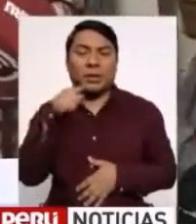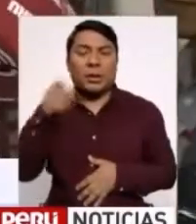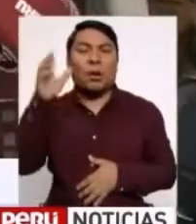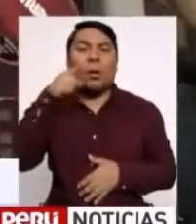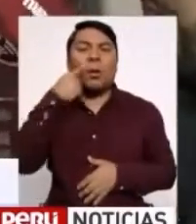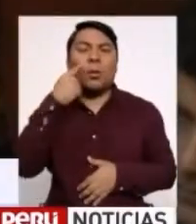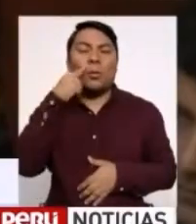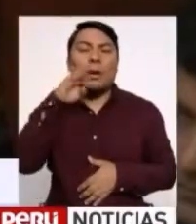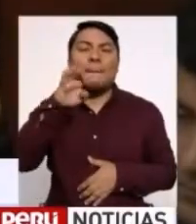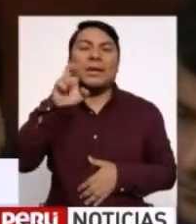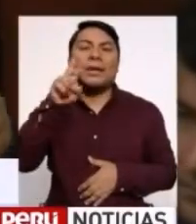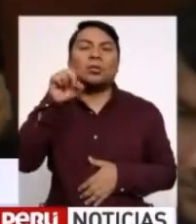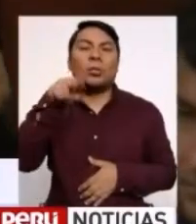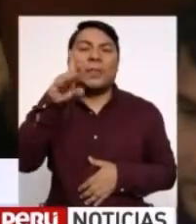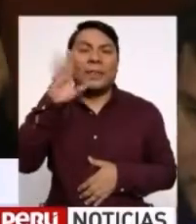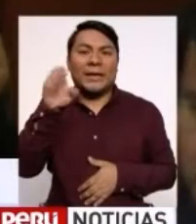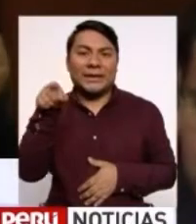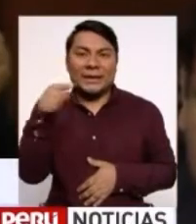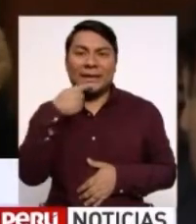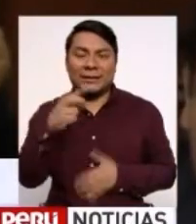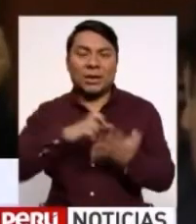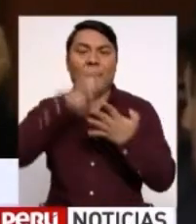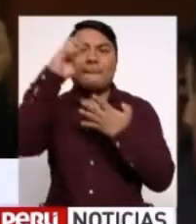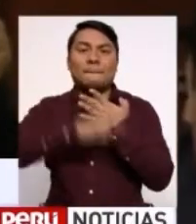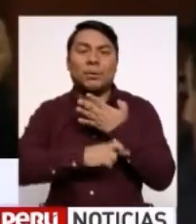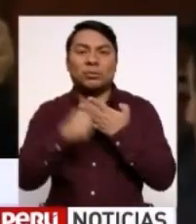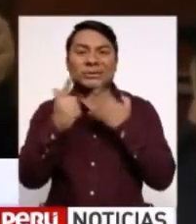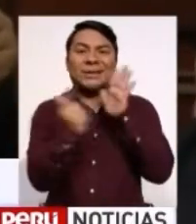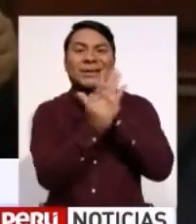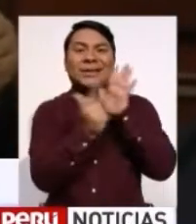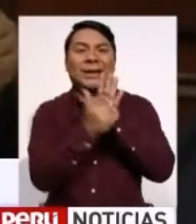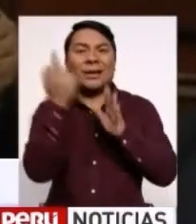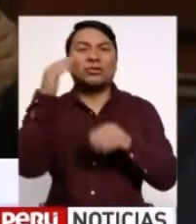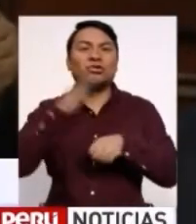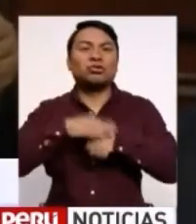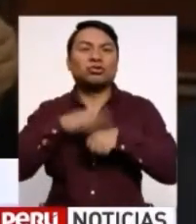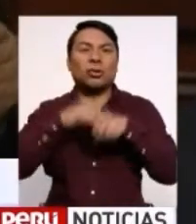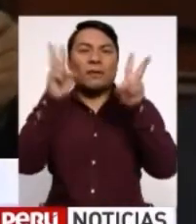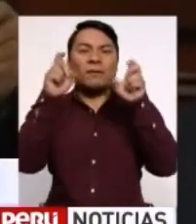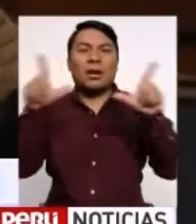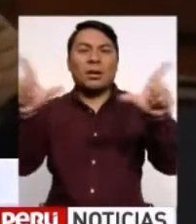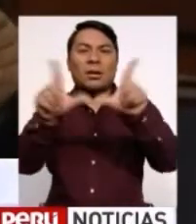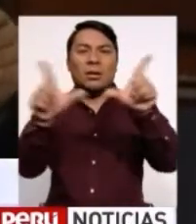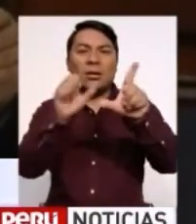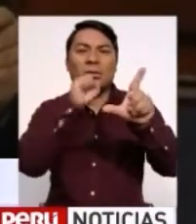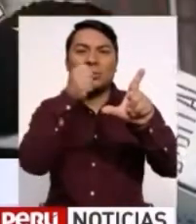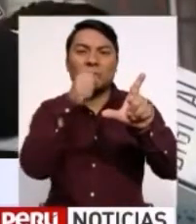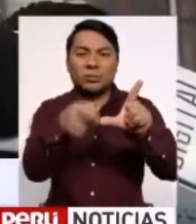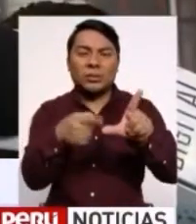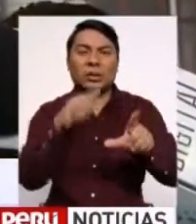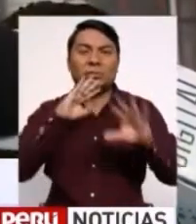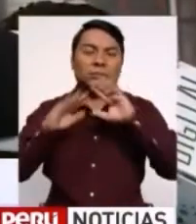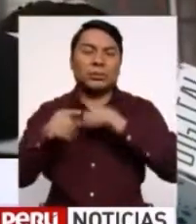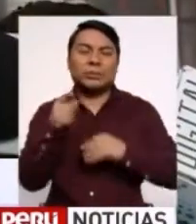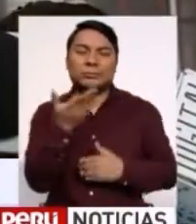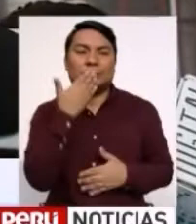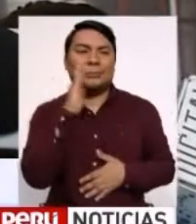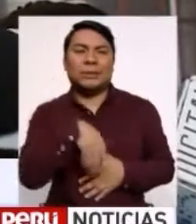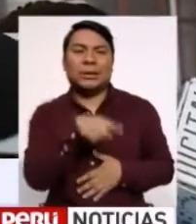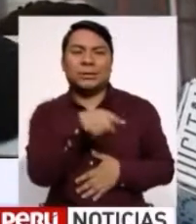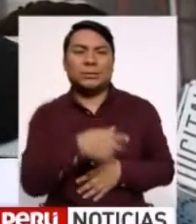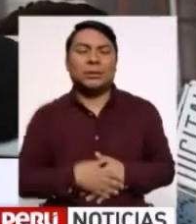alberto de belaunde consideró que el proyecto sobre medios de comunicación se desacredita sólo el proyecto es lo